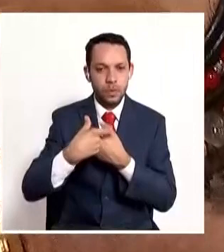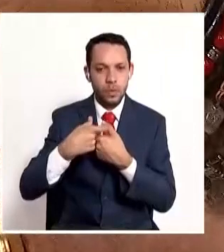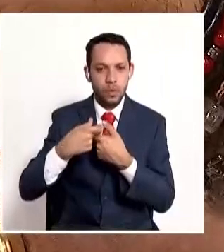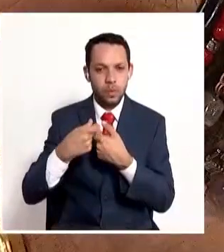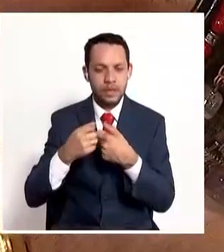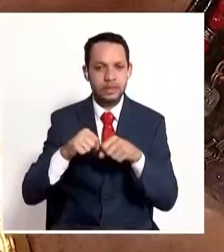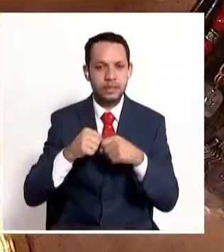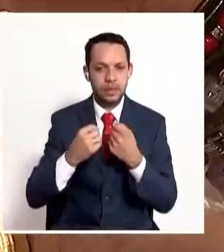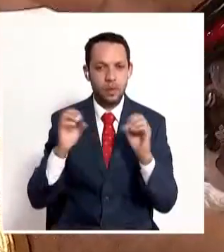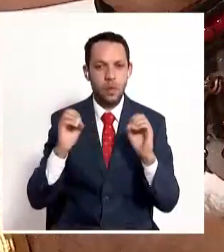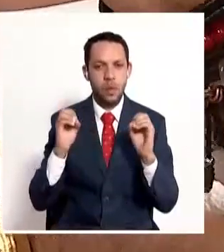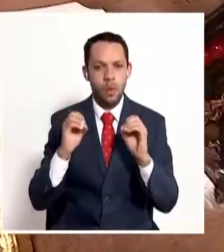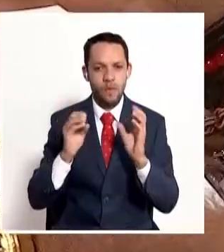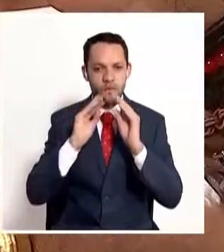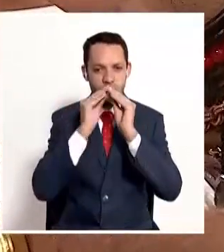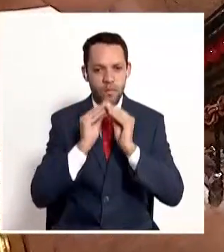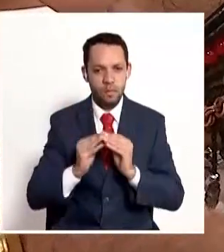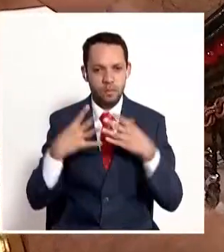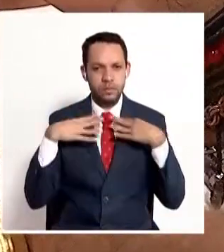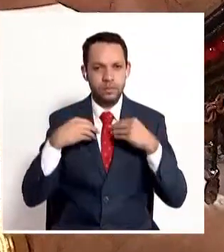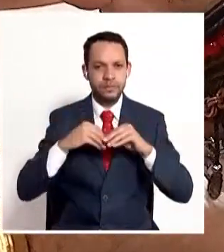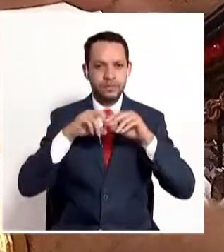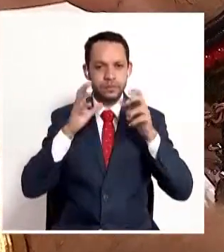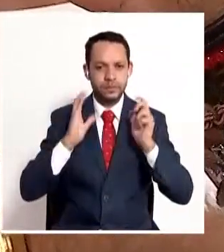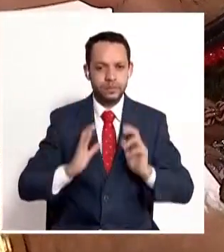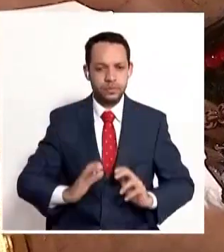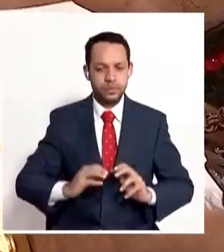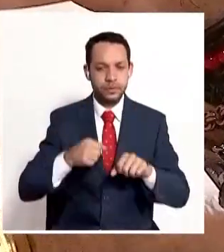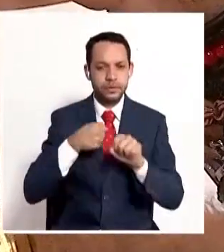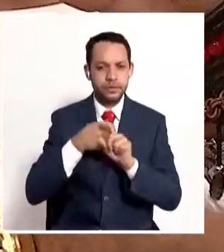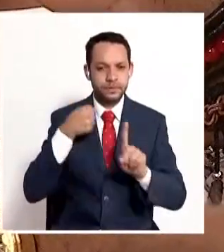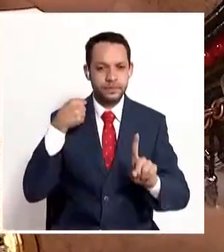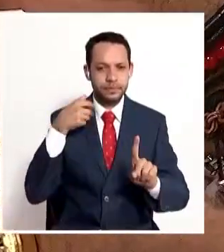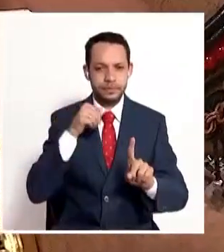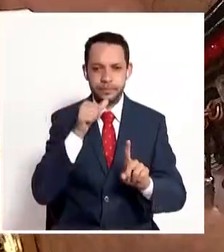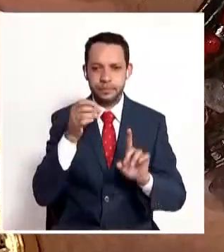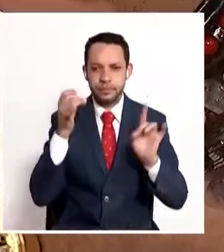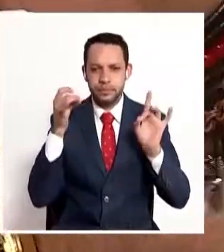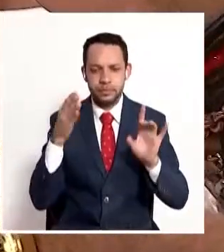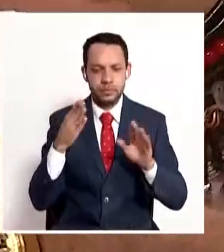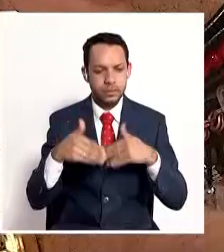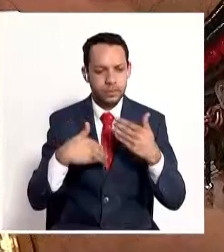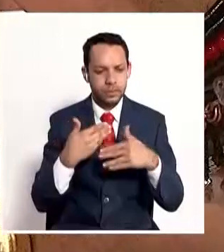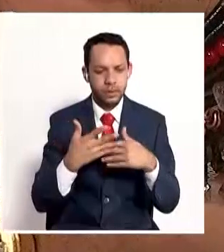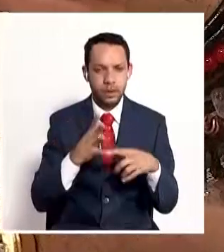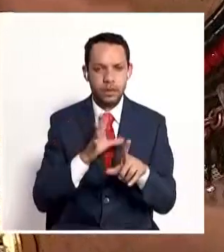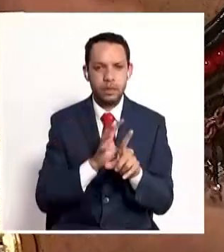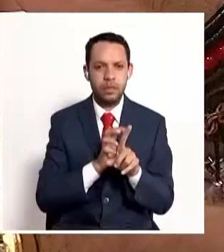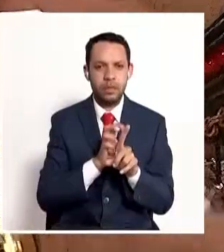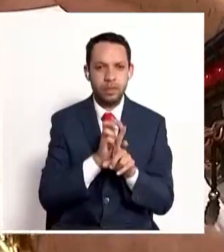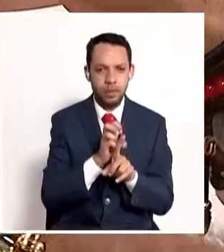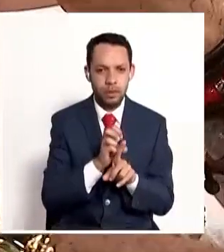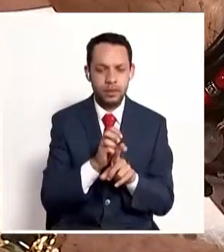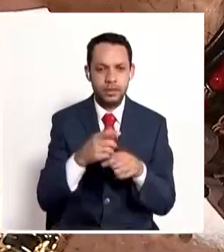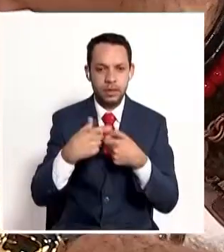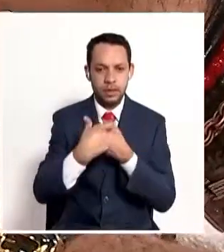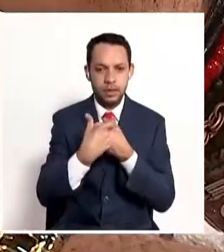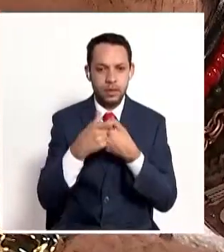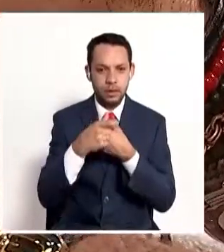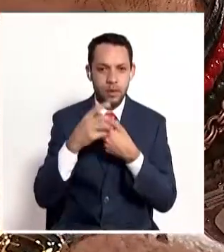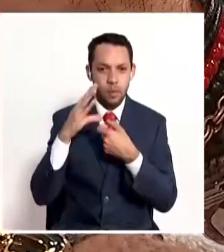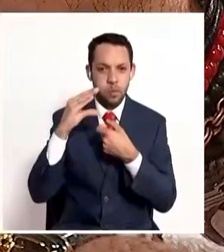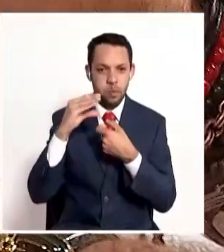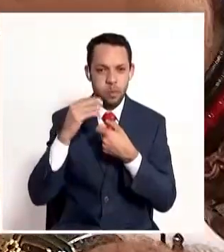posiciones y todas esas nuevas posiciones o traumatismos pues nos van a deteriorar este este colchón citó cada acá